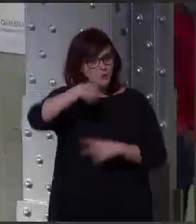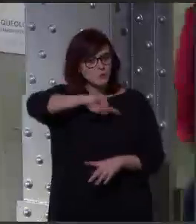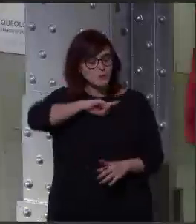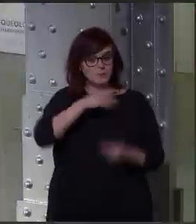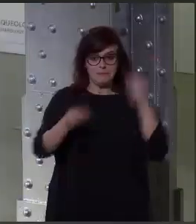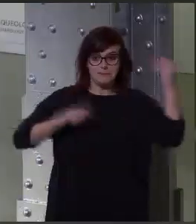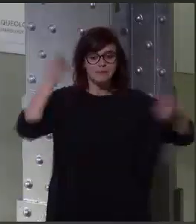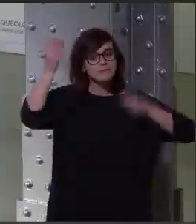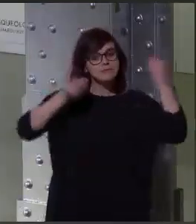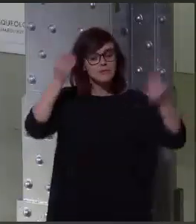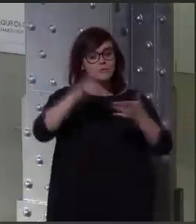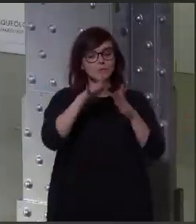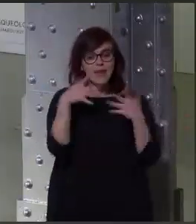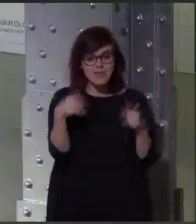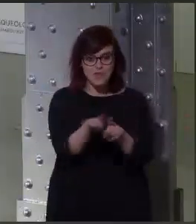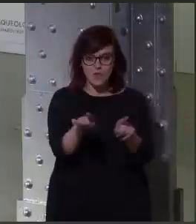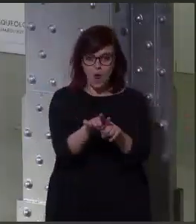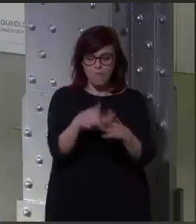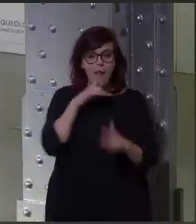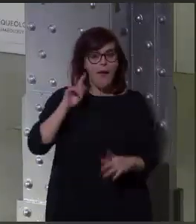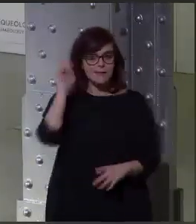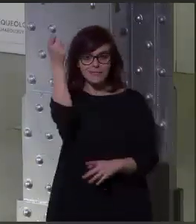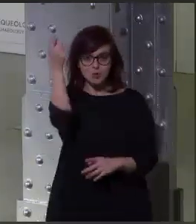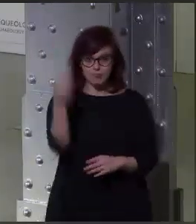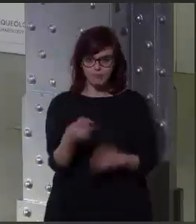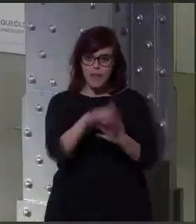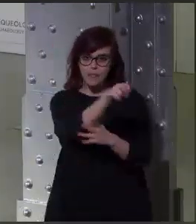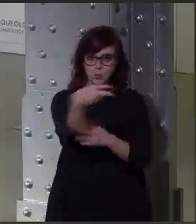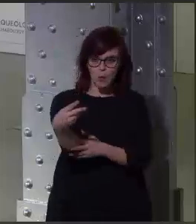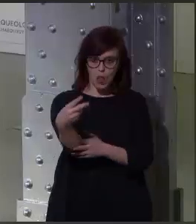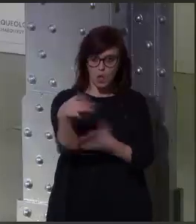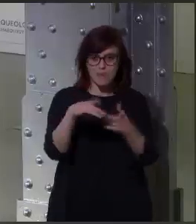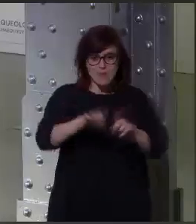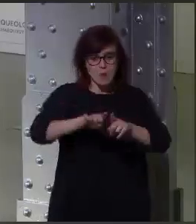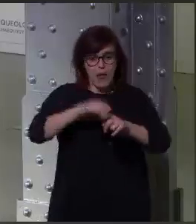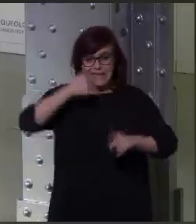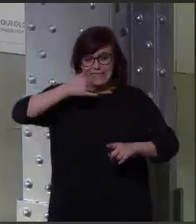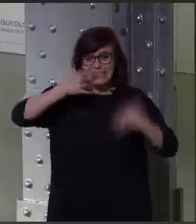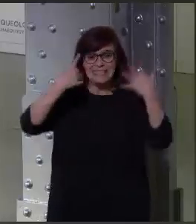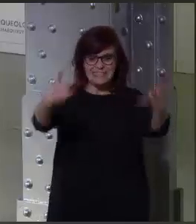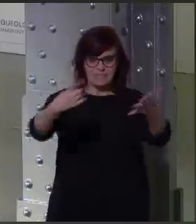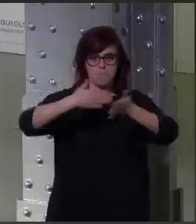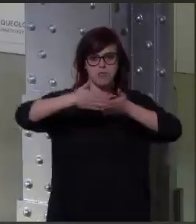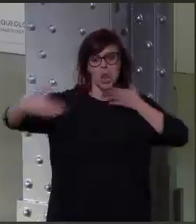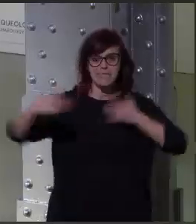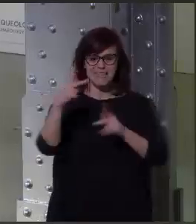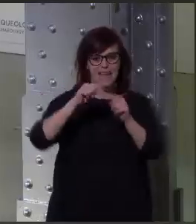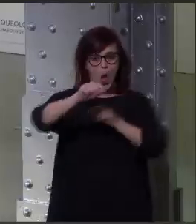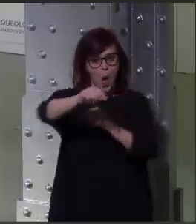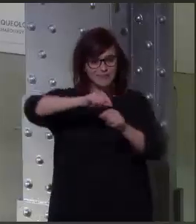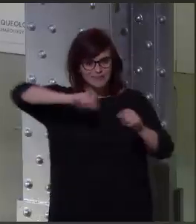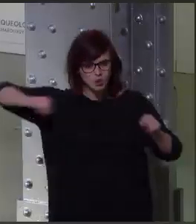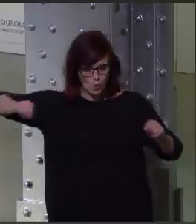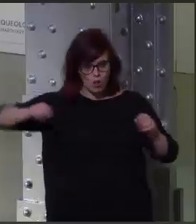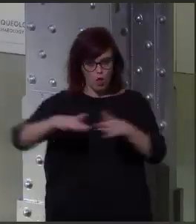que íbamos a tener este éxito, este resultado. Pues tenemos casi 6 millones de kilómetros